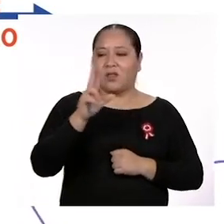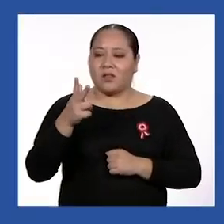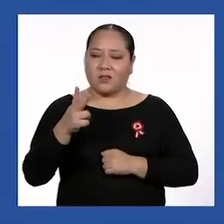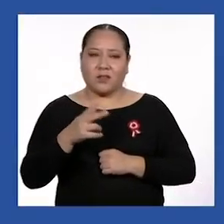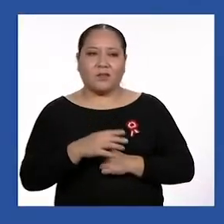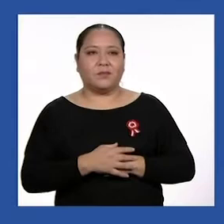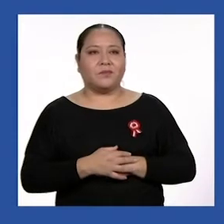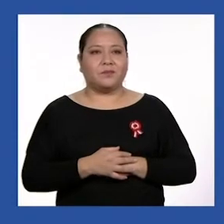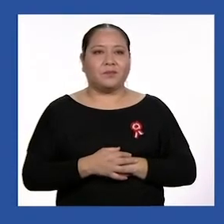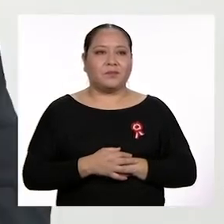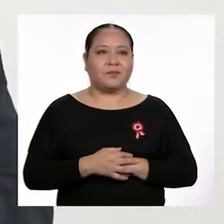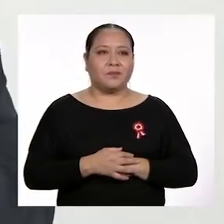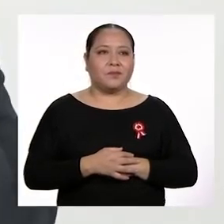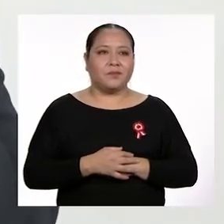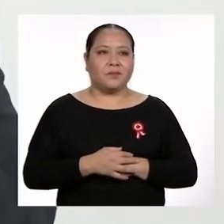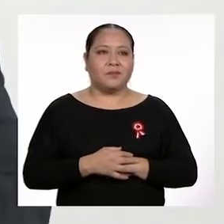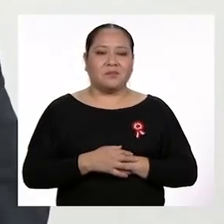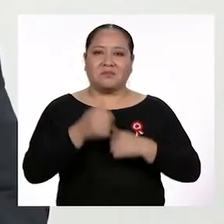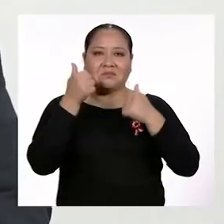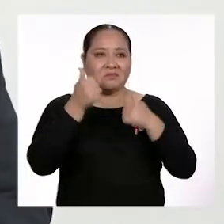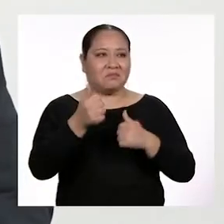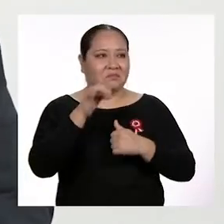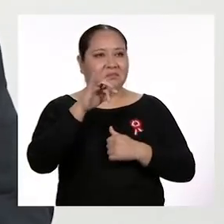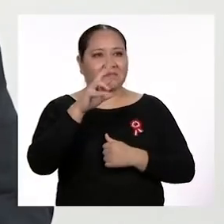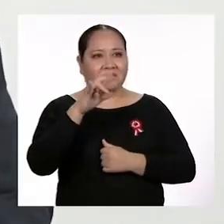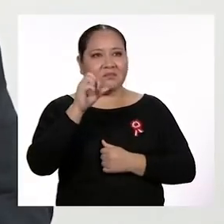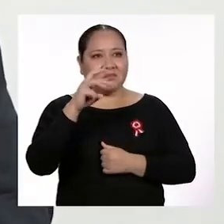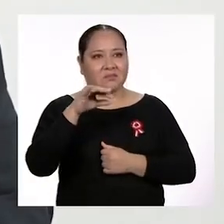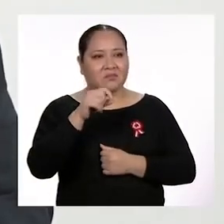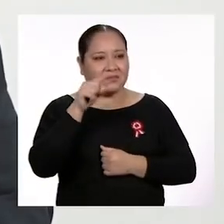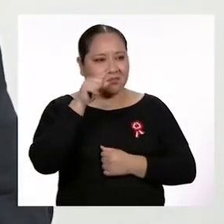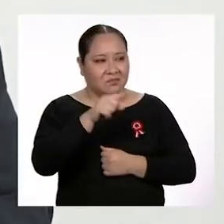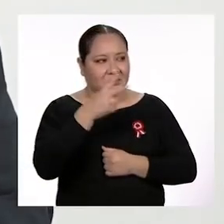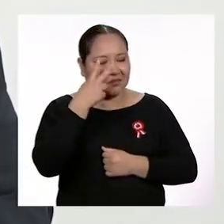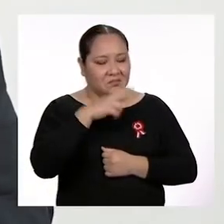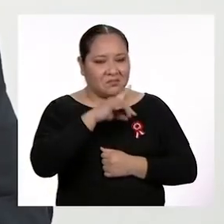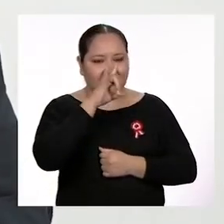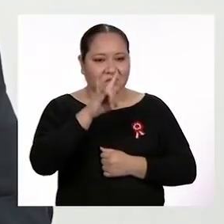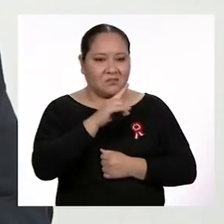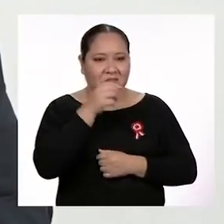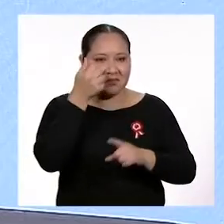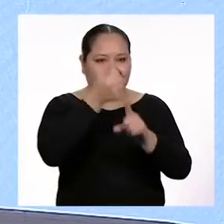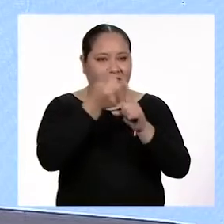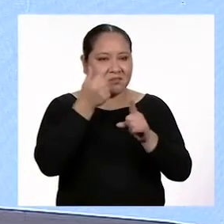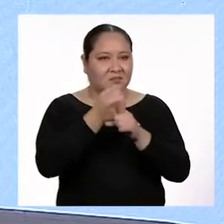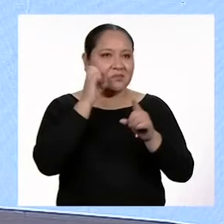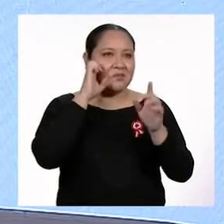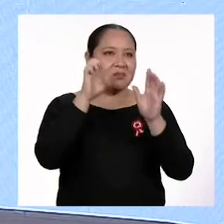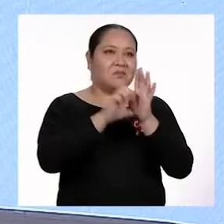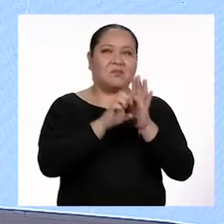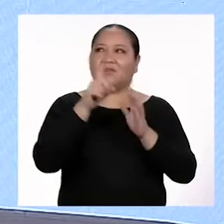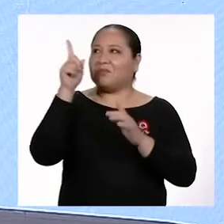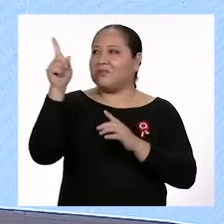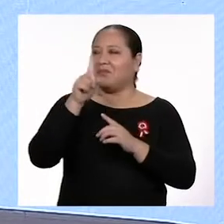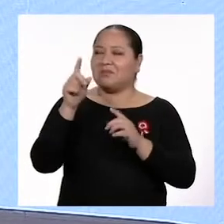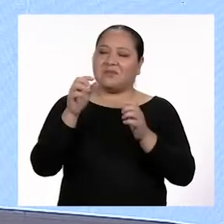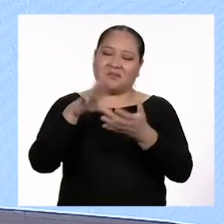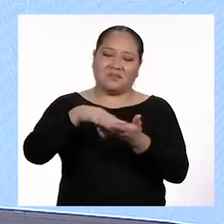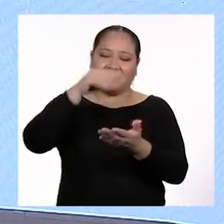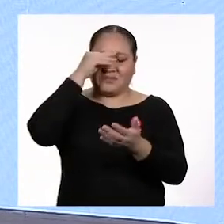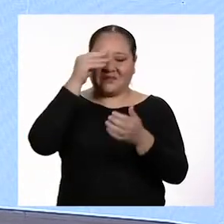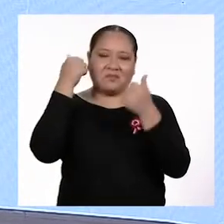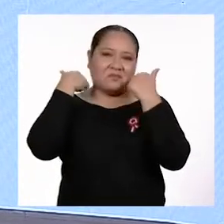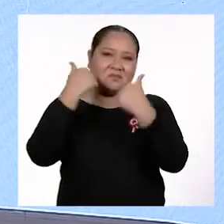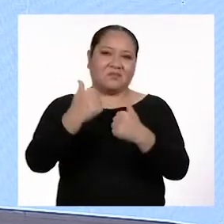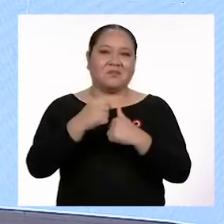partido. Muy bien, Yaremis. Veo que estás usando tus propios ejemplos. Con usted se aprende bien chévere